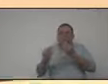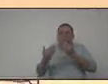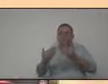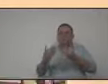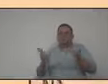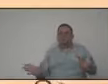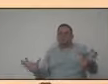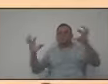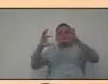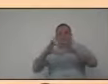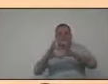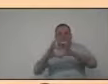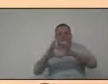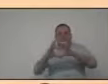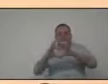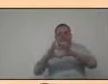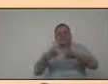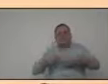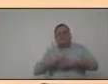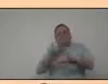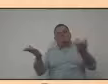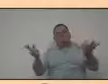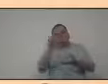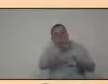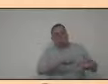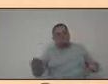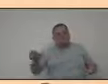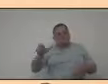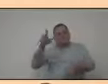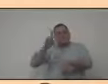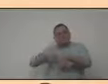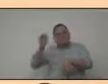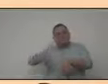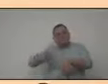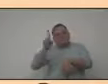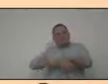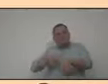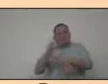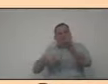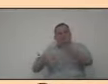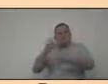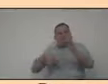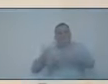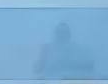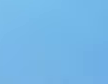Capresoca EPS, existimos para la gente. Sí, es el tiempo de Casanare. Buena tarde.